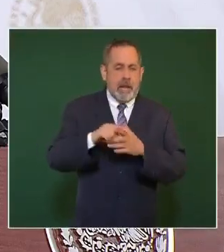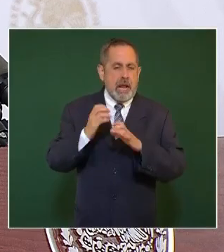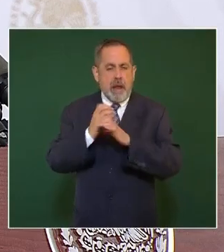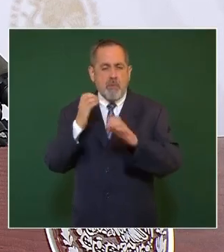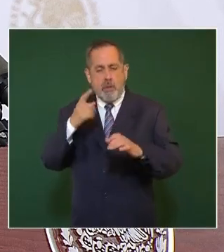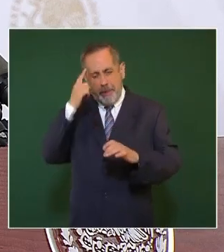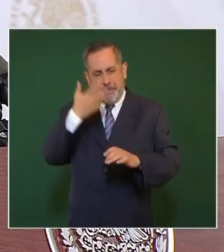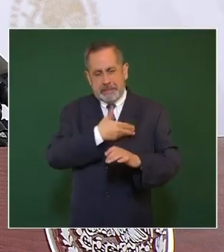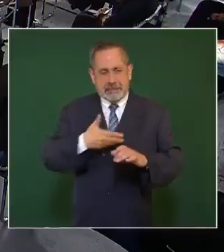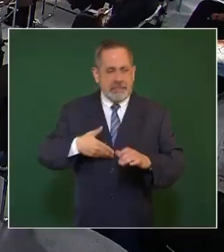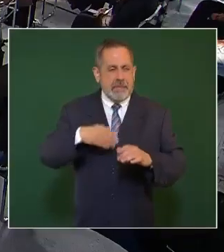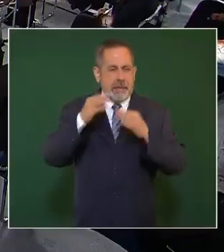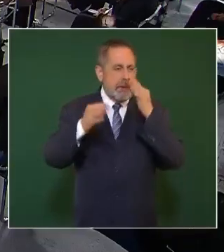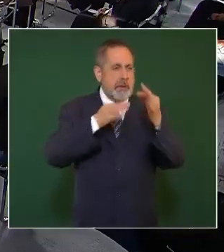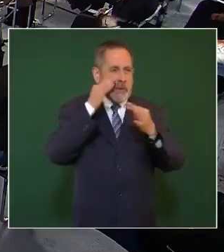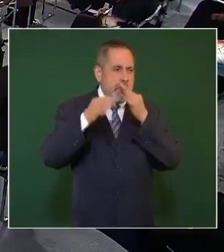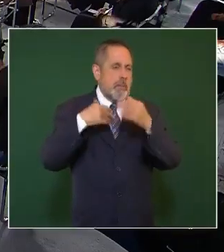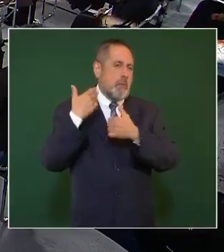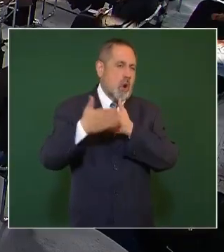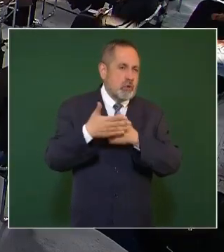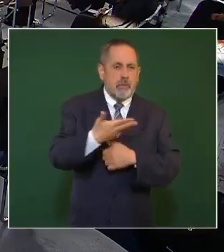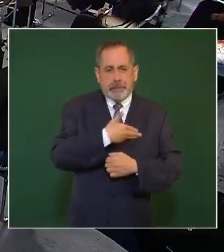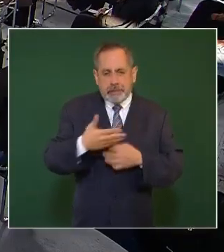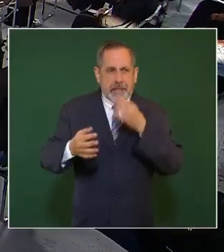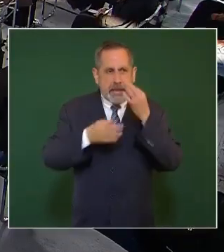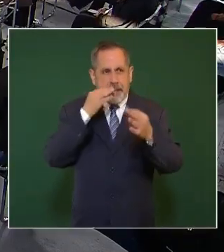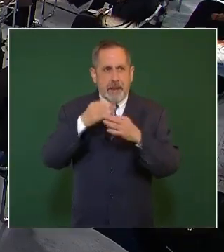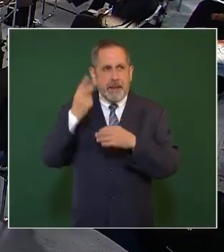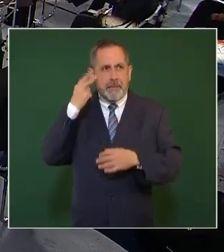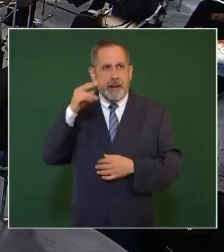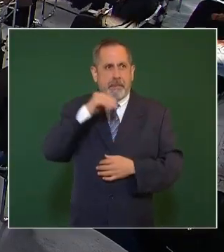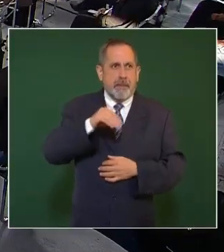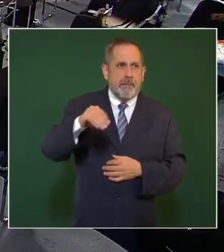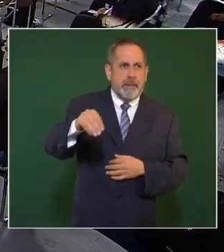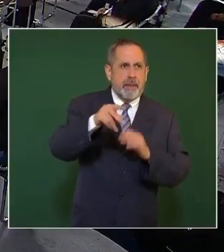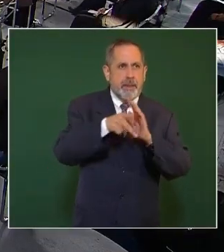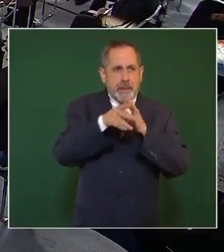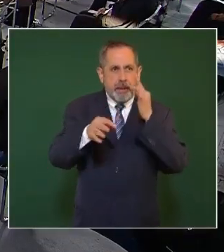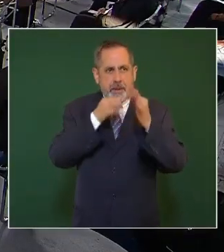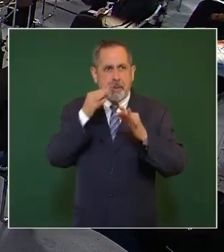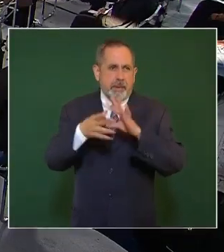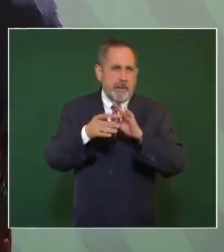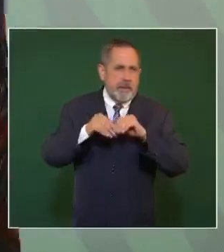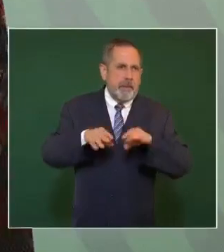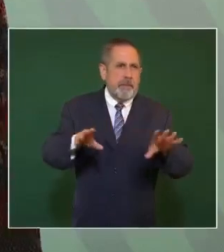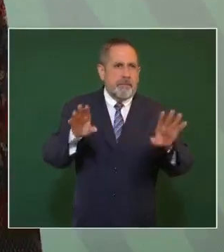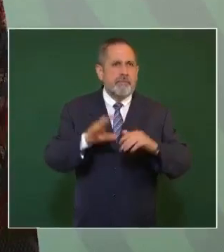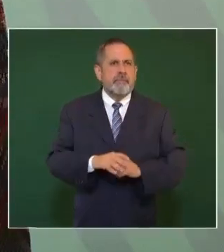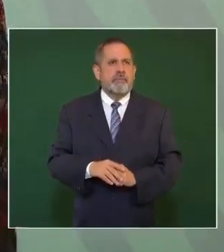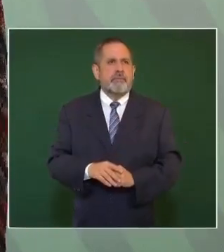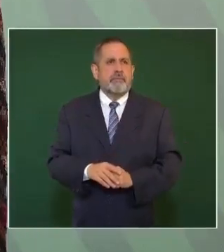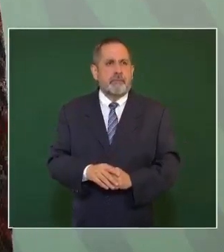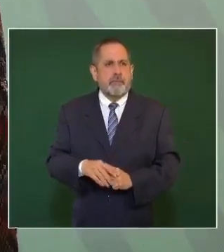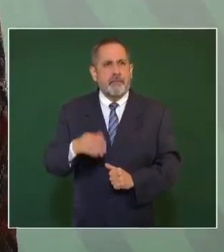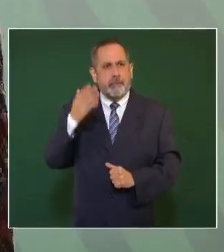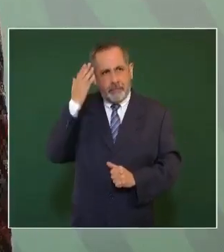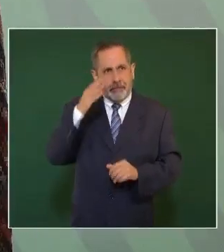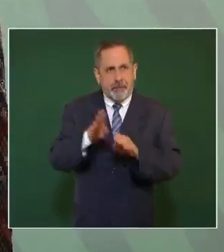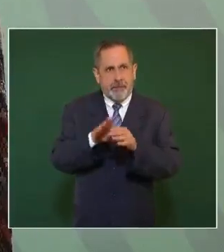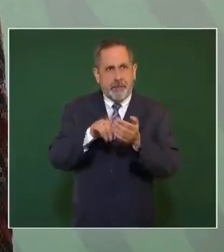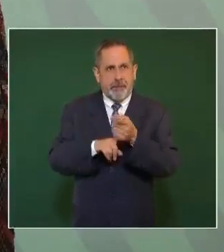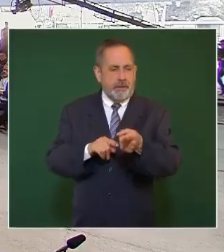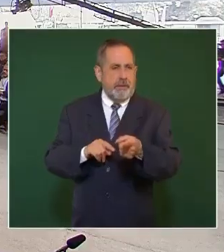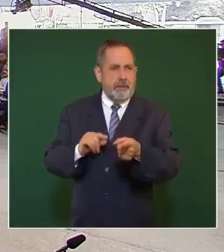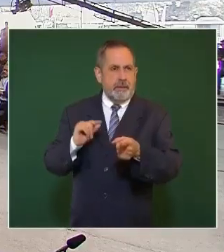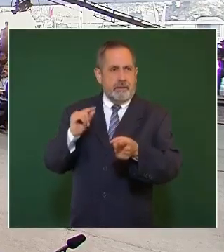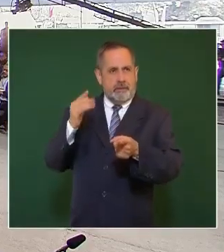camiones, se acostumbraba mucho eso, la prensa. Ya ven que hasta